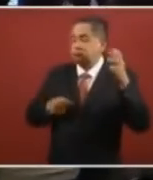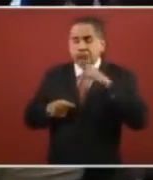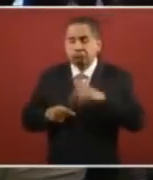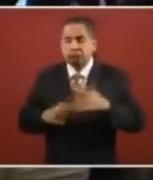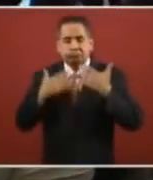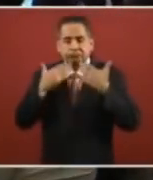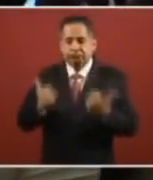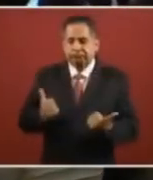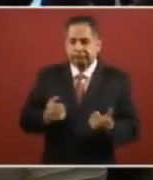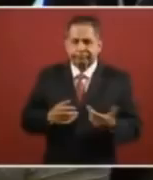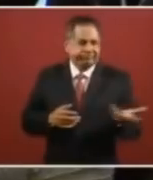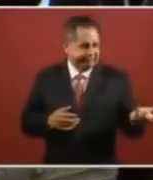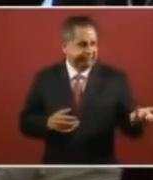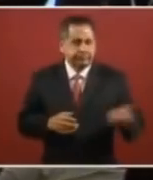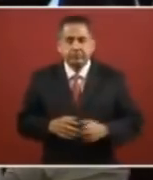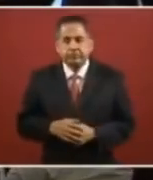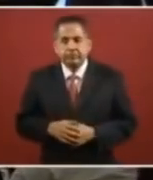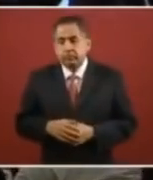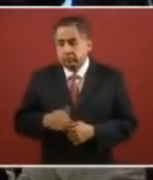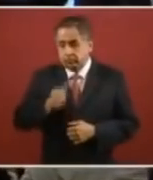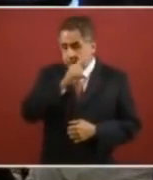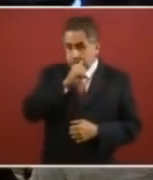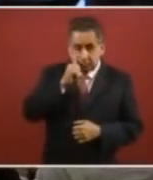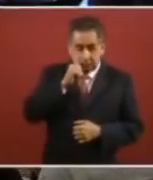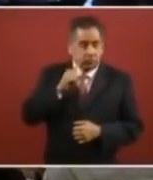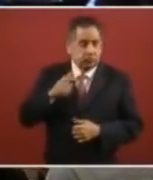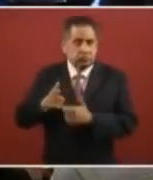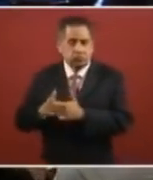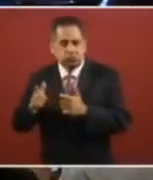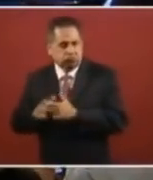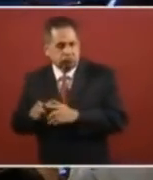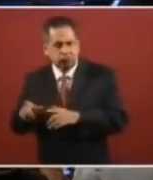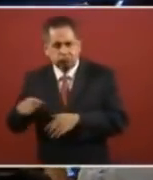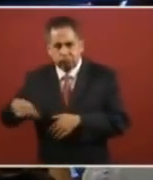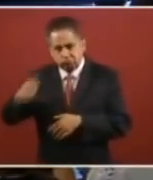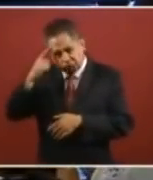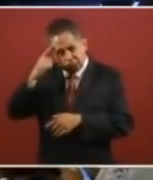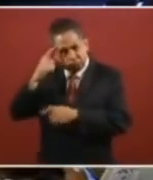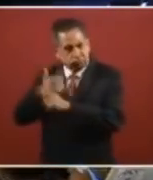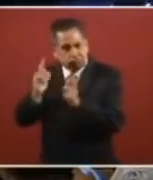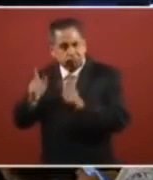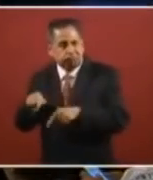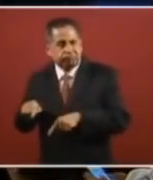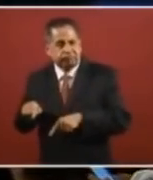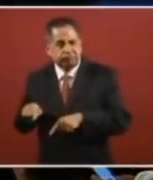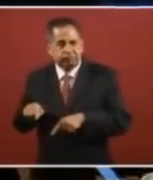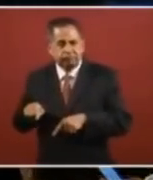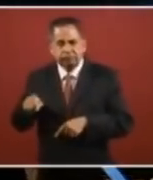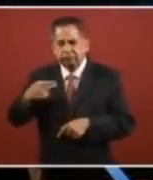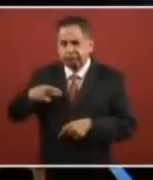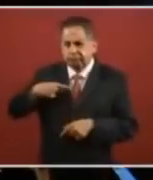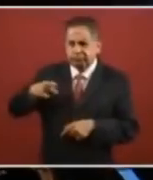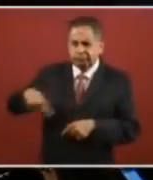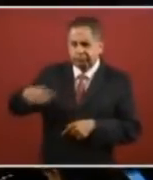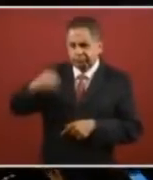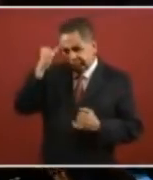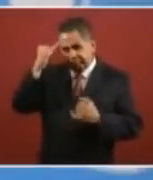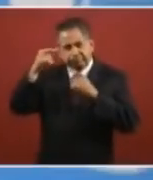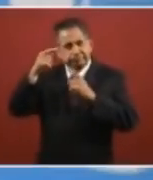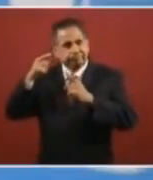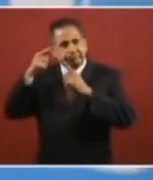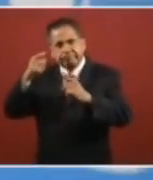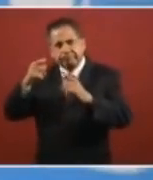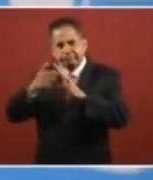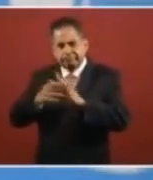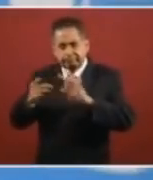Y Juárez y los liberales, que eran hombres de ideales, de